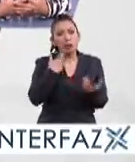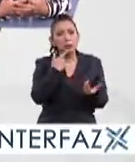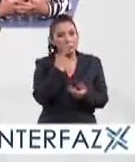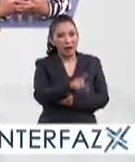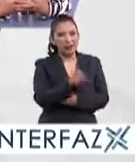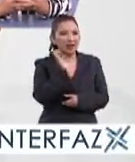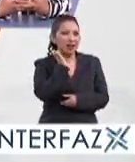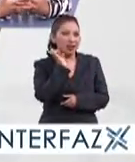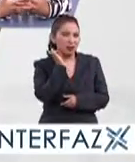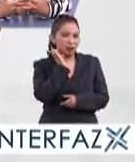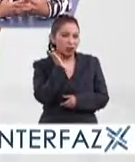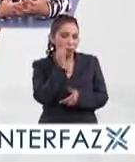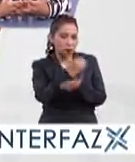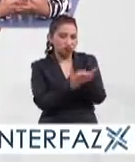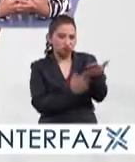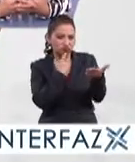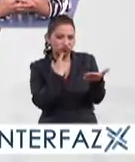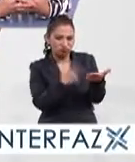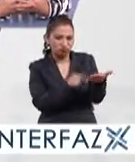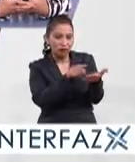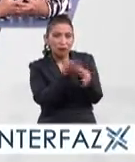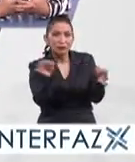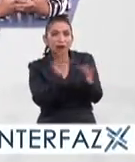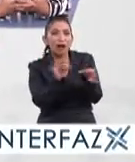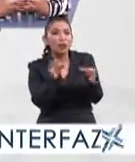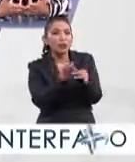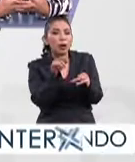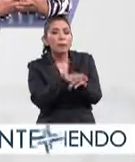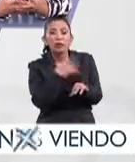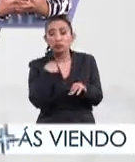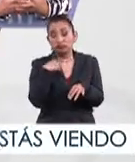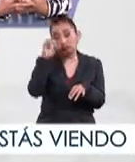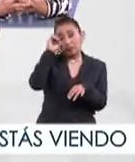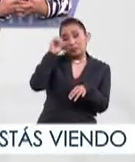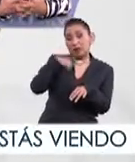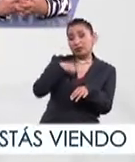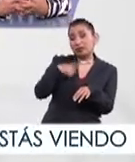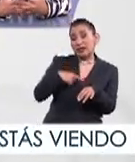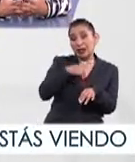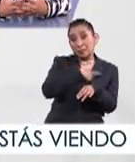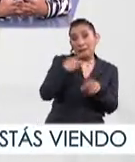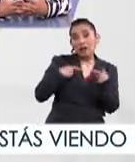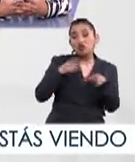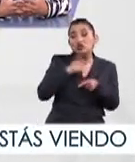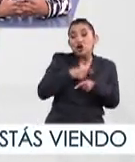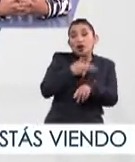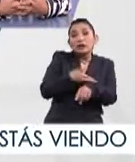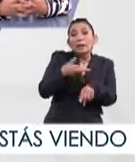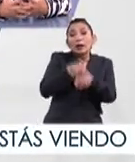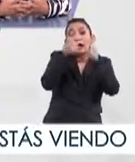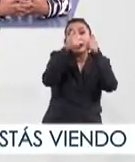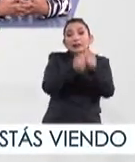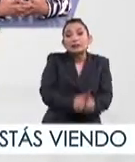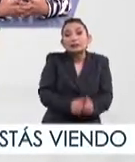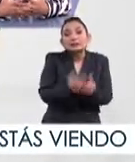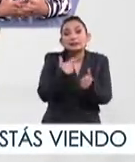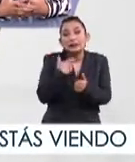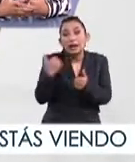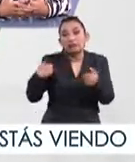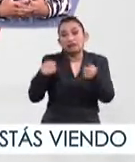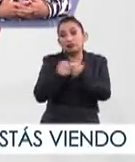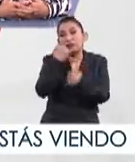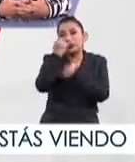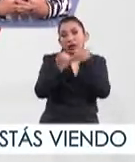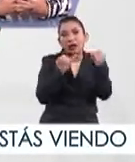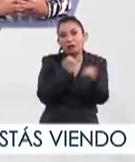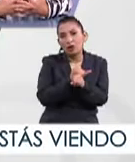ejecutiva, pues indicando el por qué, en su opinión, debían de las personas solamente tramitar asilo en puertos internacionales.